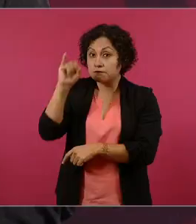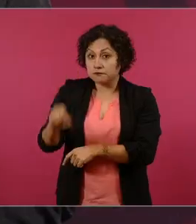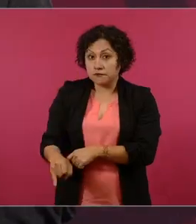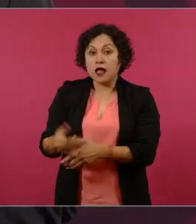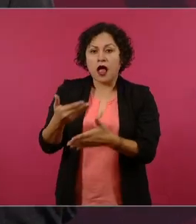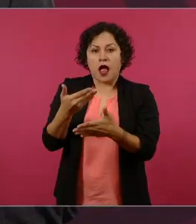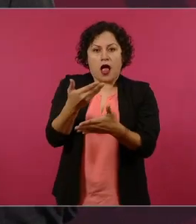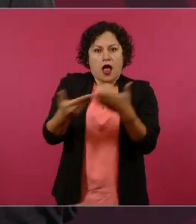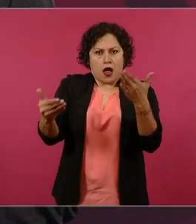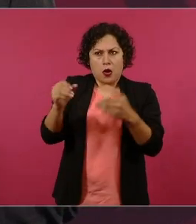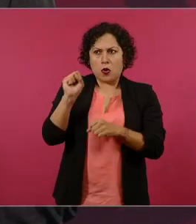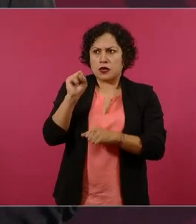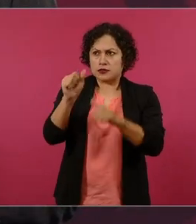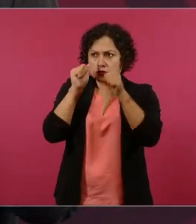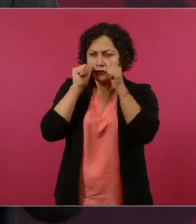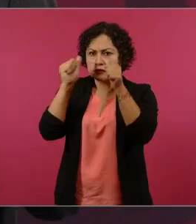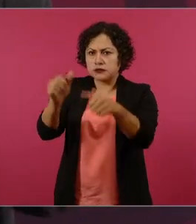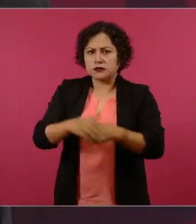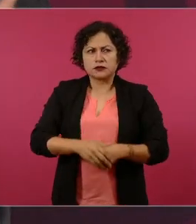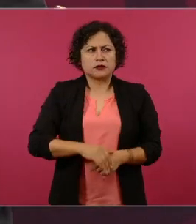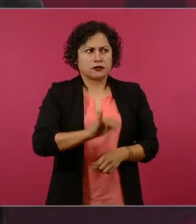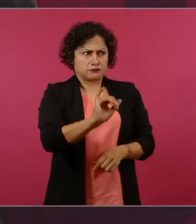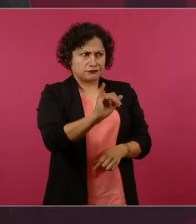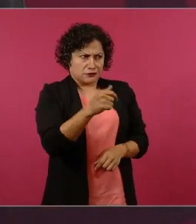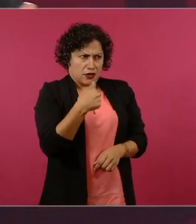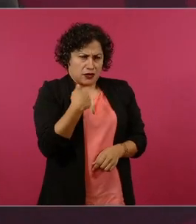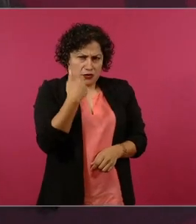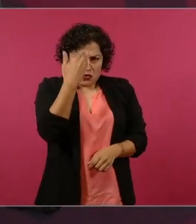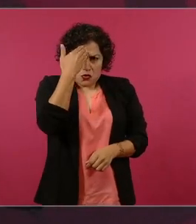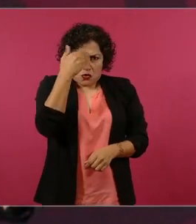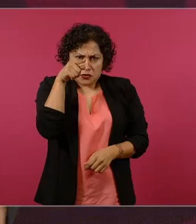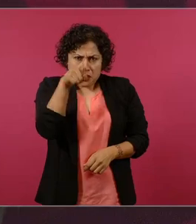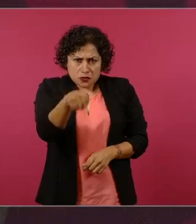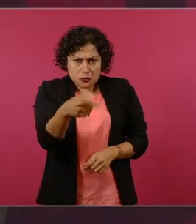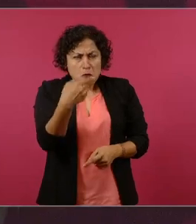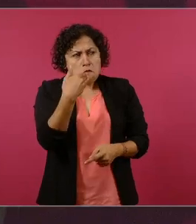como ahora si no soy ciega de sus logros per